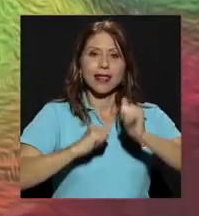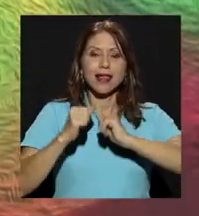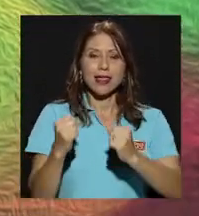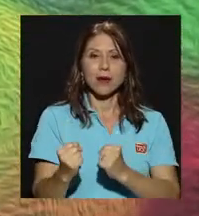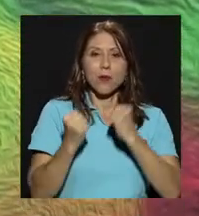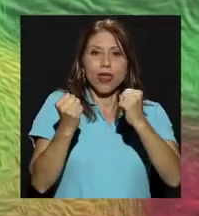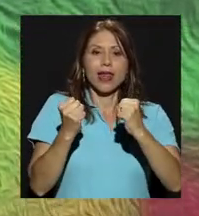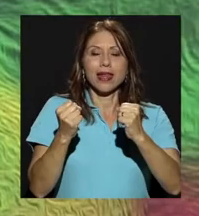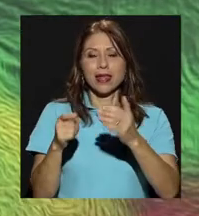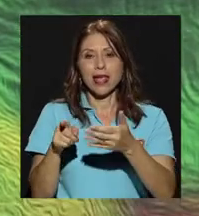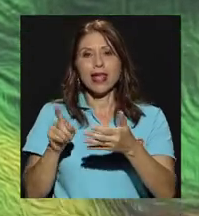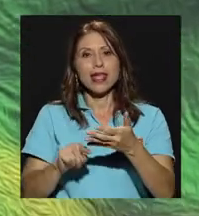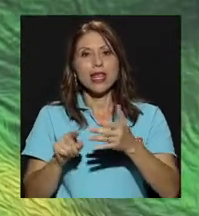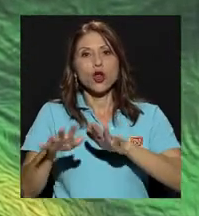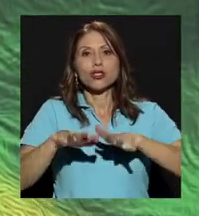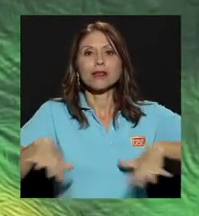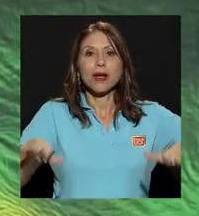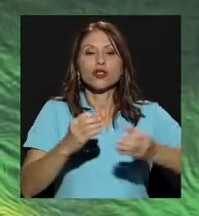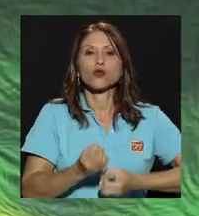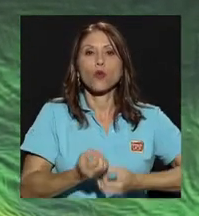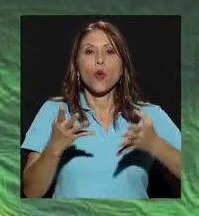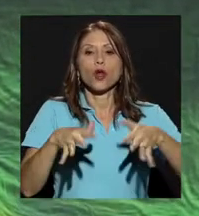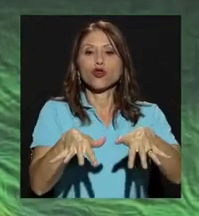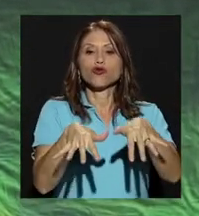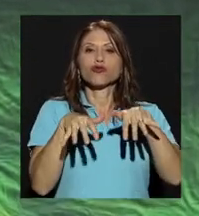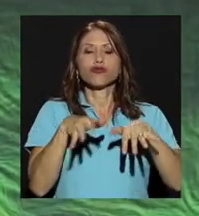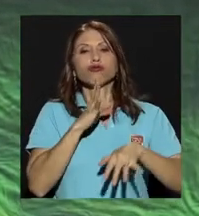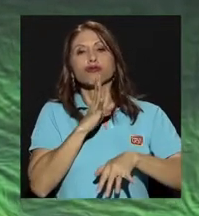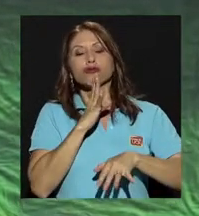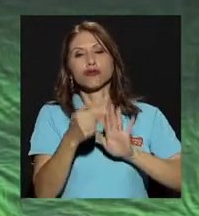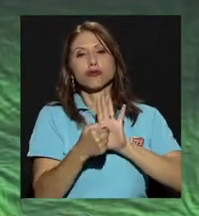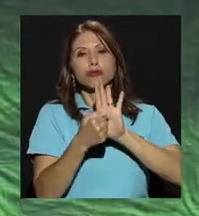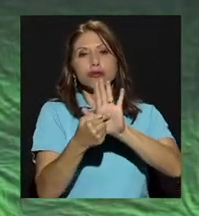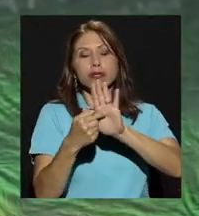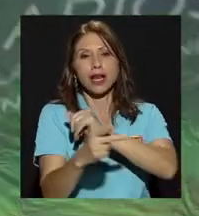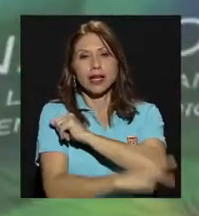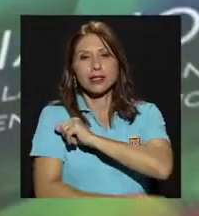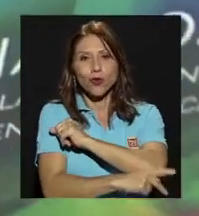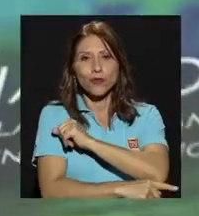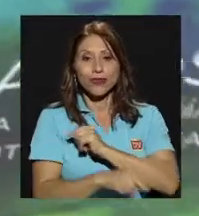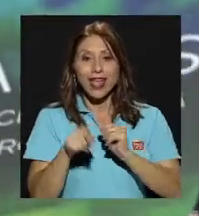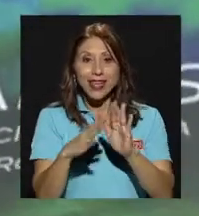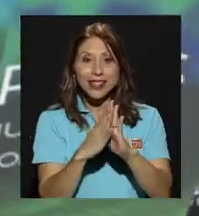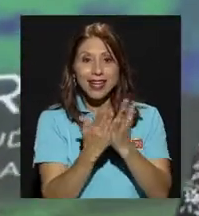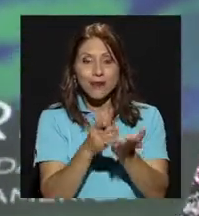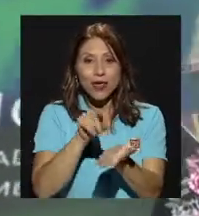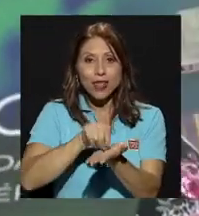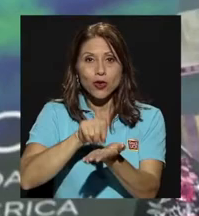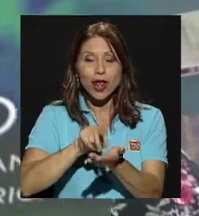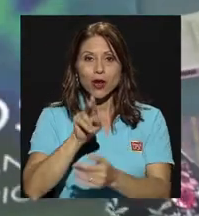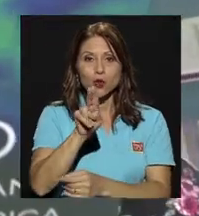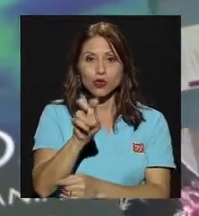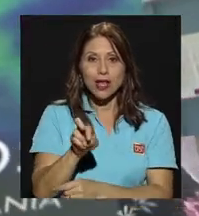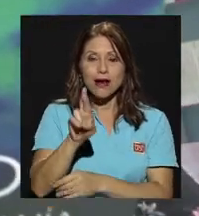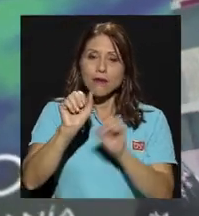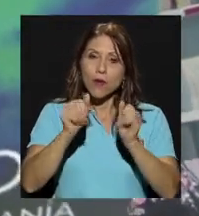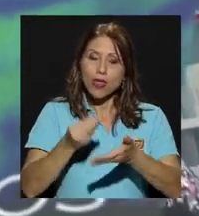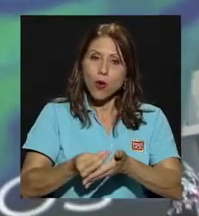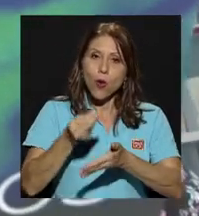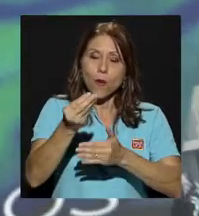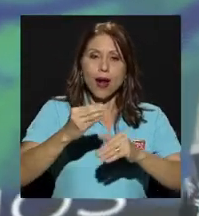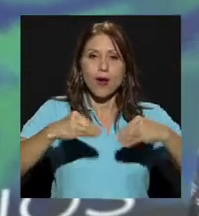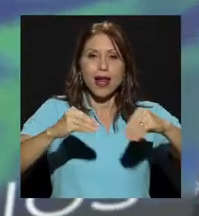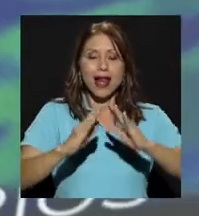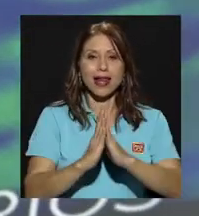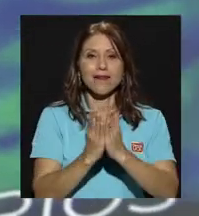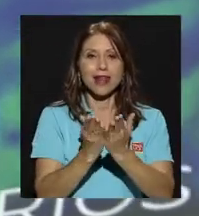los espacios públicos donde se delinean los discursos e imágenes de la nación. Este libro de la editorial UCR lo puede